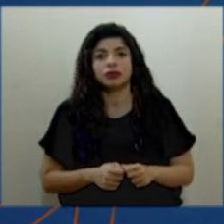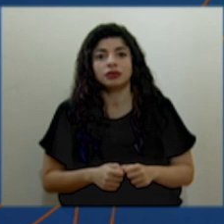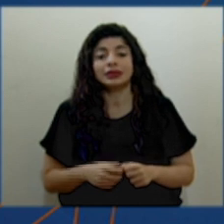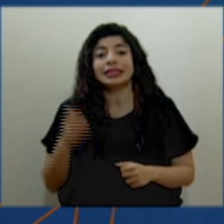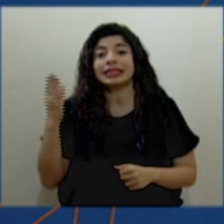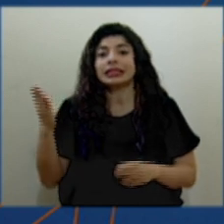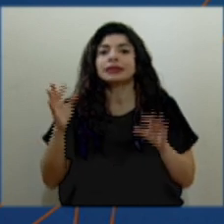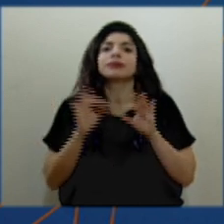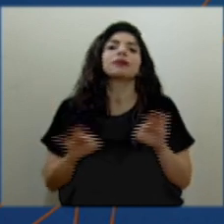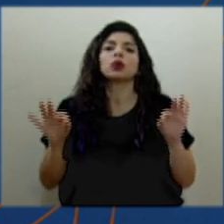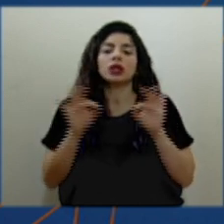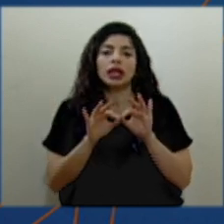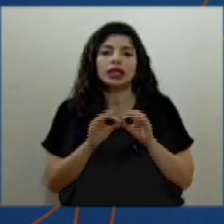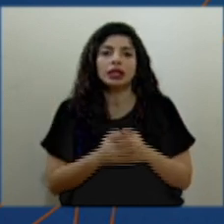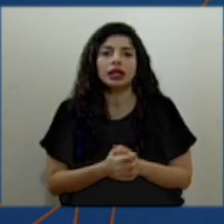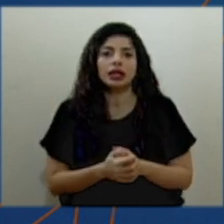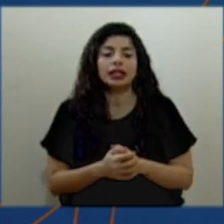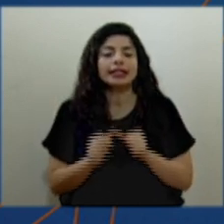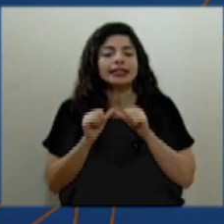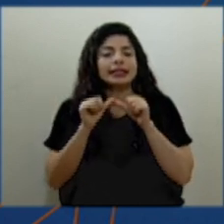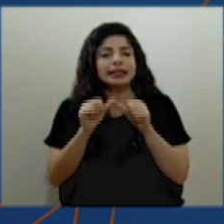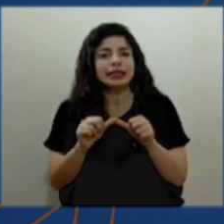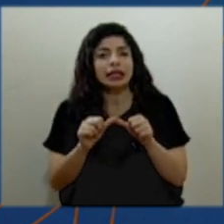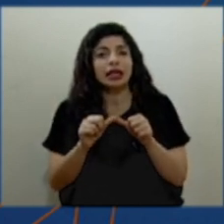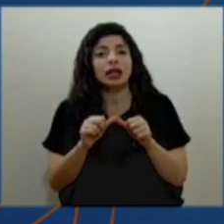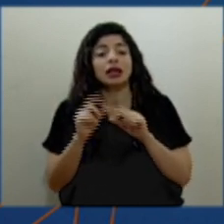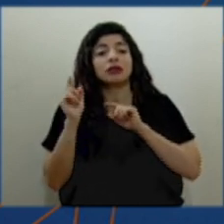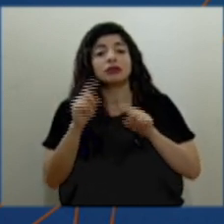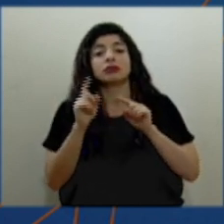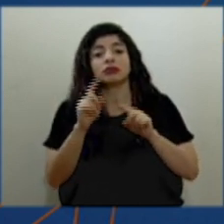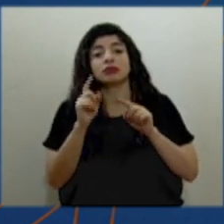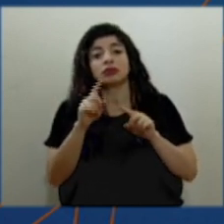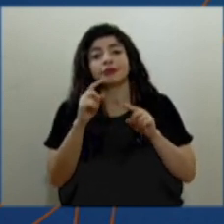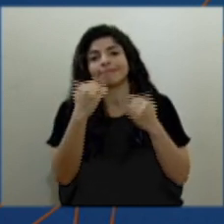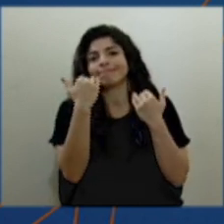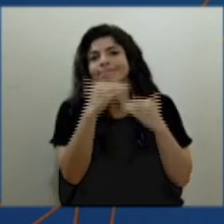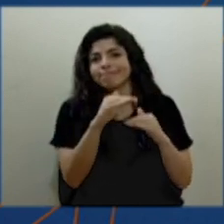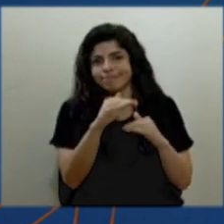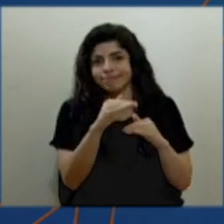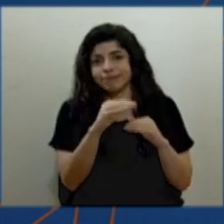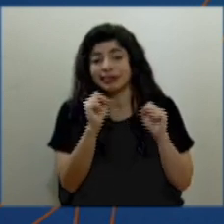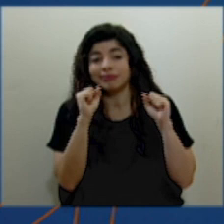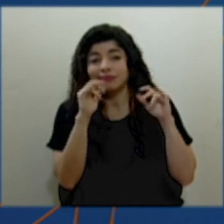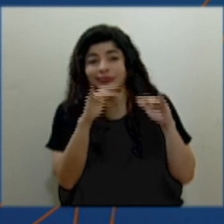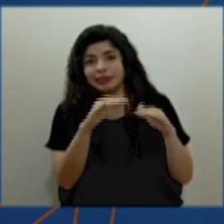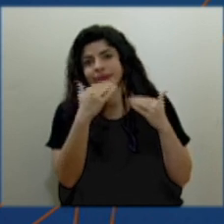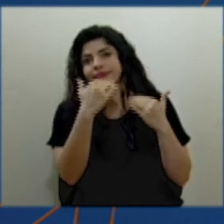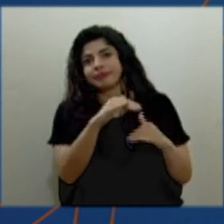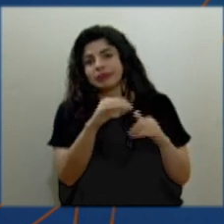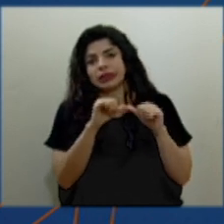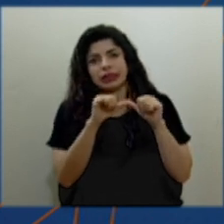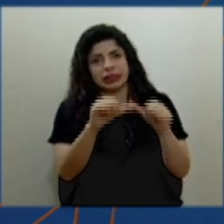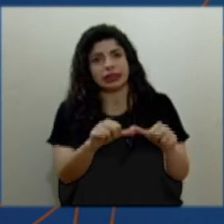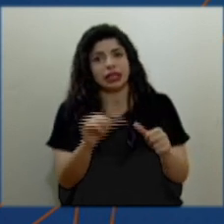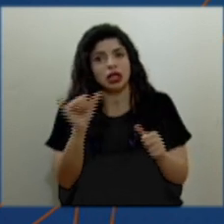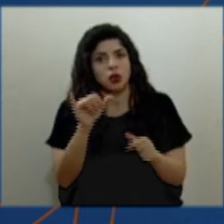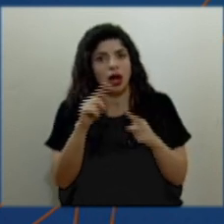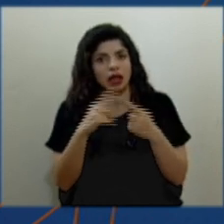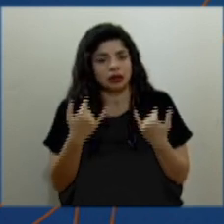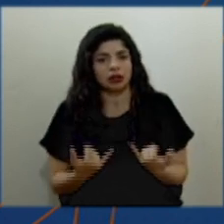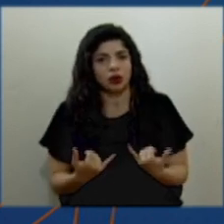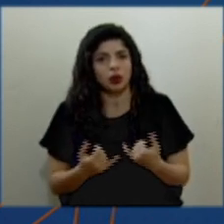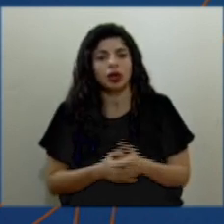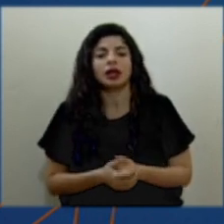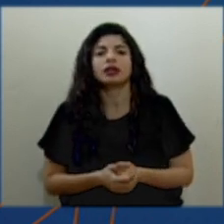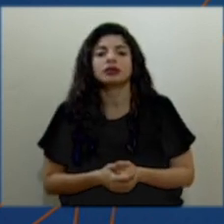Esto es importante, se mantiene en reducción de aforos en todo el país, como también lo hemos venido manejando hasta el momento. En